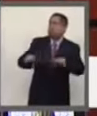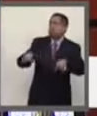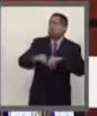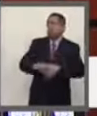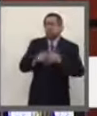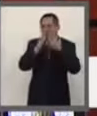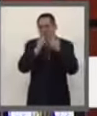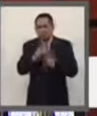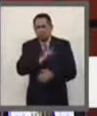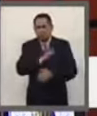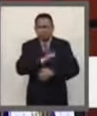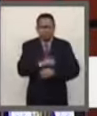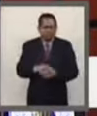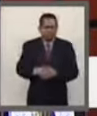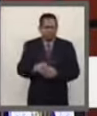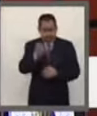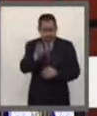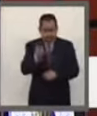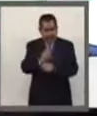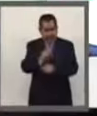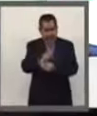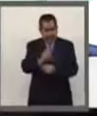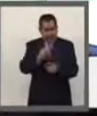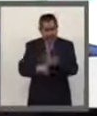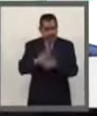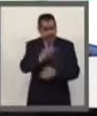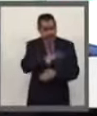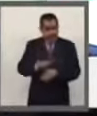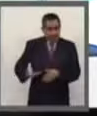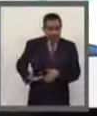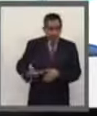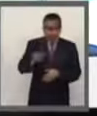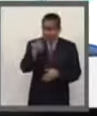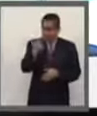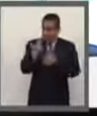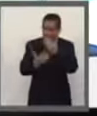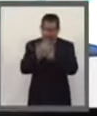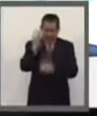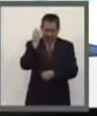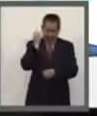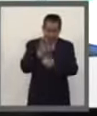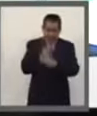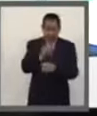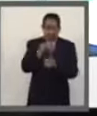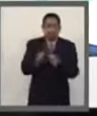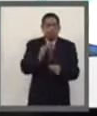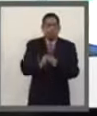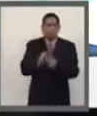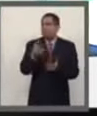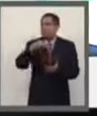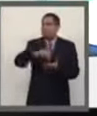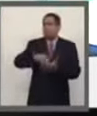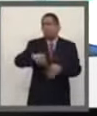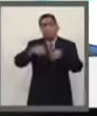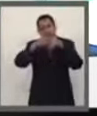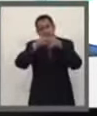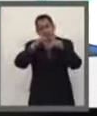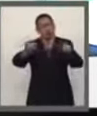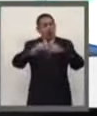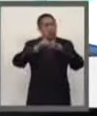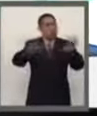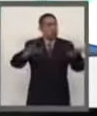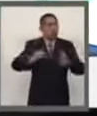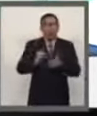en informarle a la ciudadanía. Por eso es que todos los días el presidente a las 7 de la mañana puntualmente informa cuáles son las decisiones que se